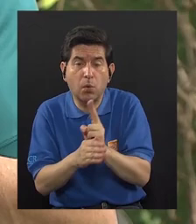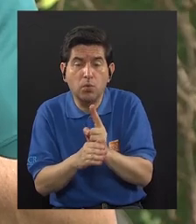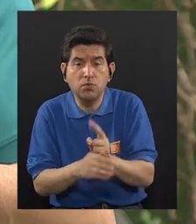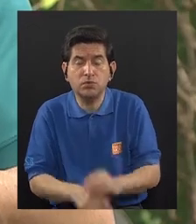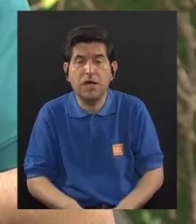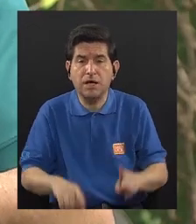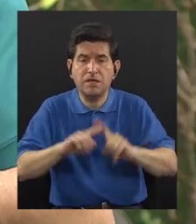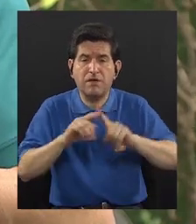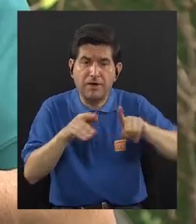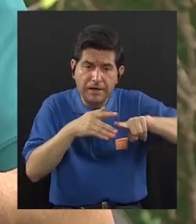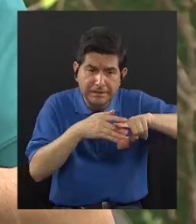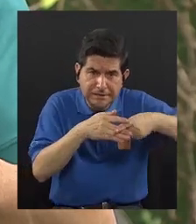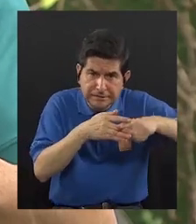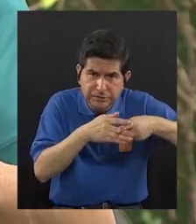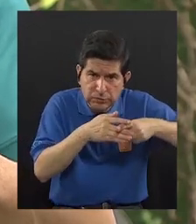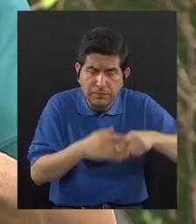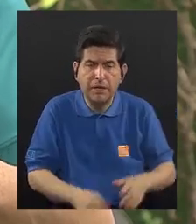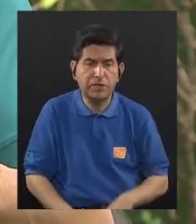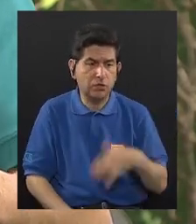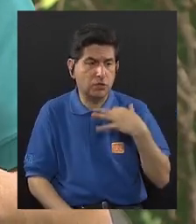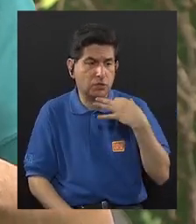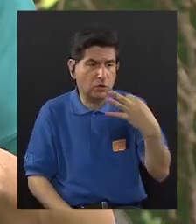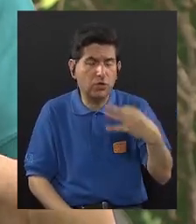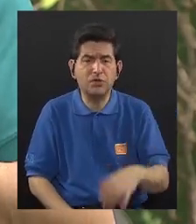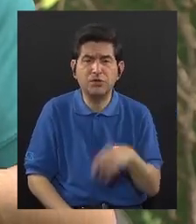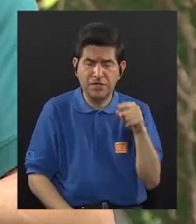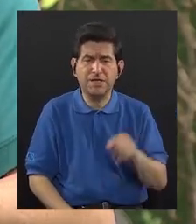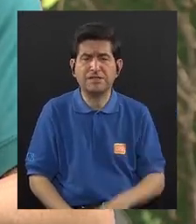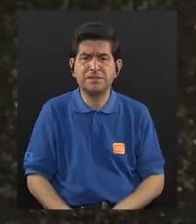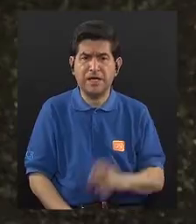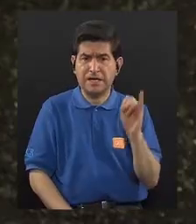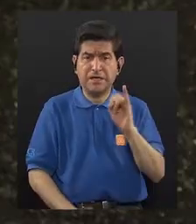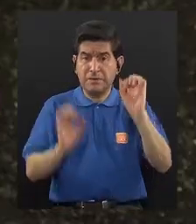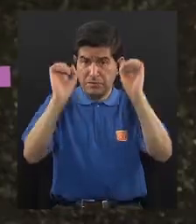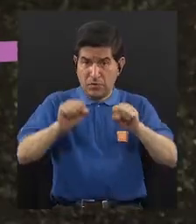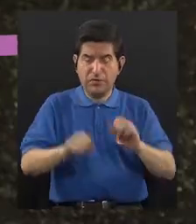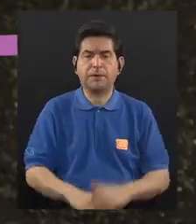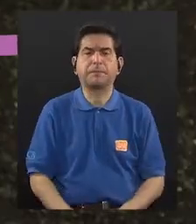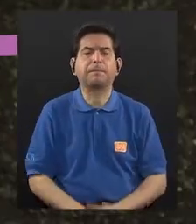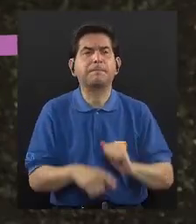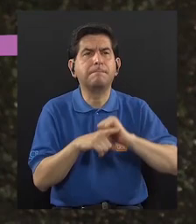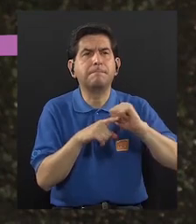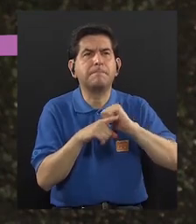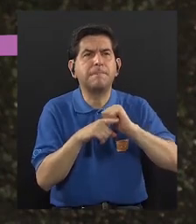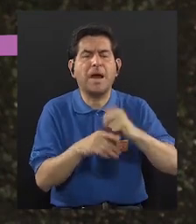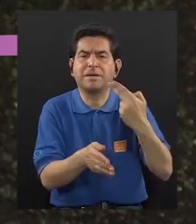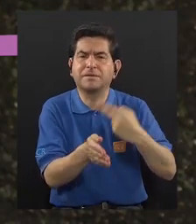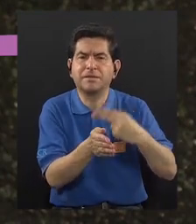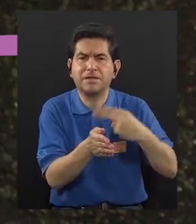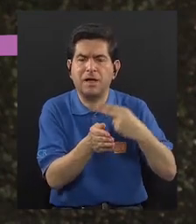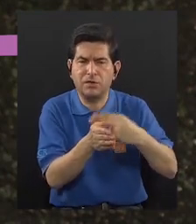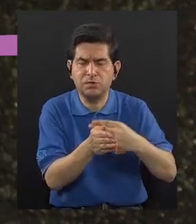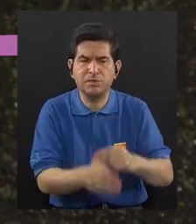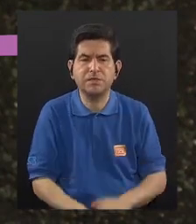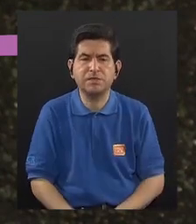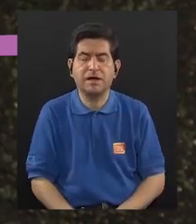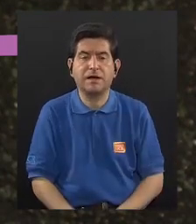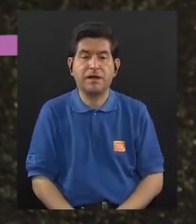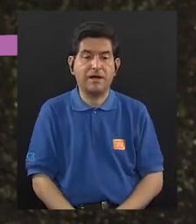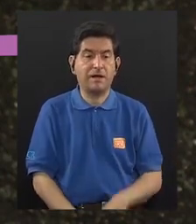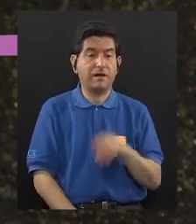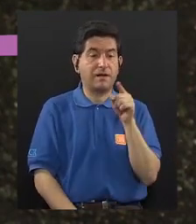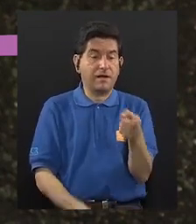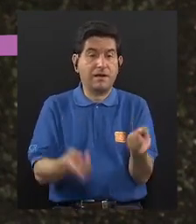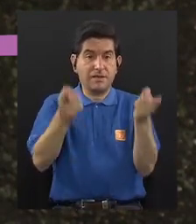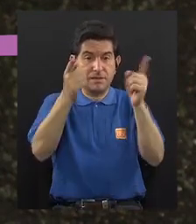utilizan algunos instrumentos que que diariamente se van a infectar si la práctica hospitalaria es la que ha llevado